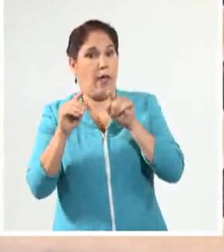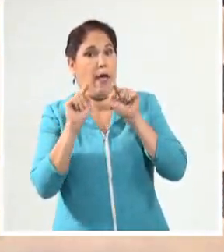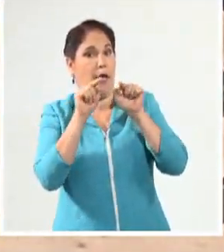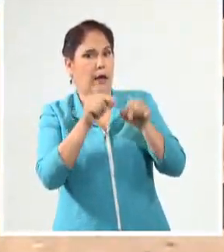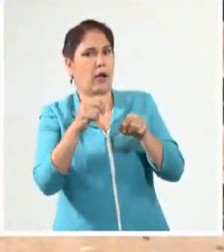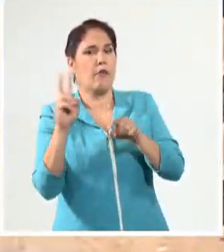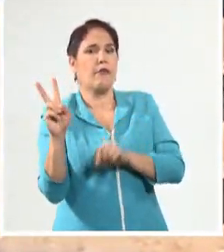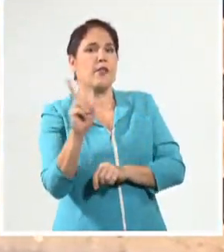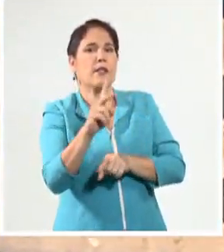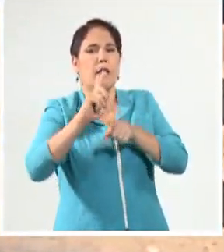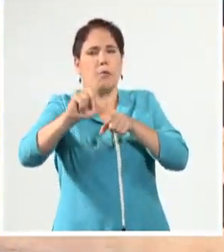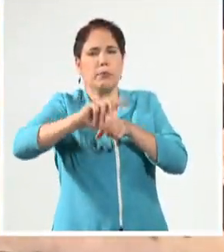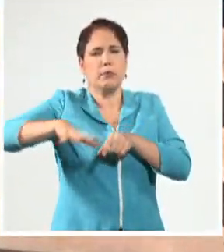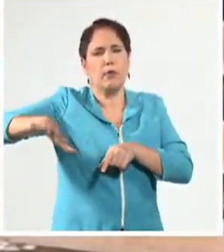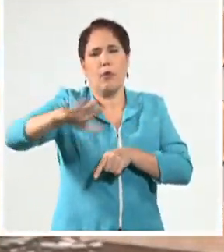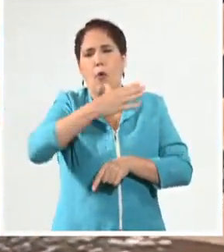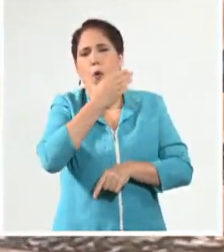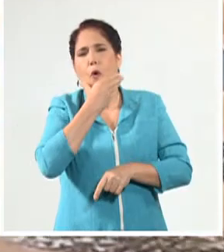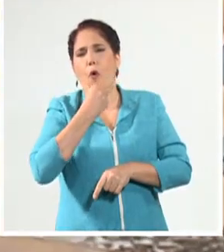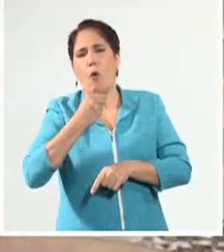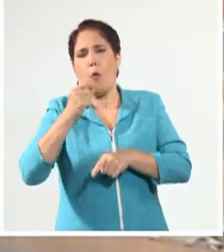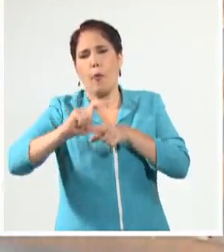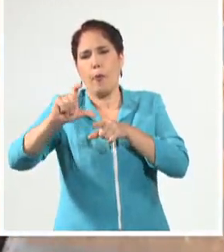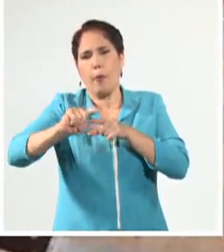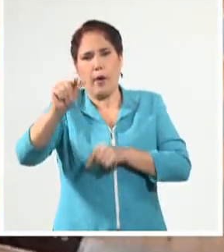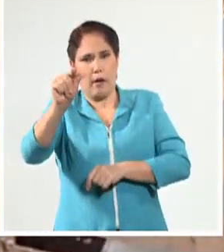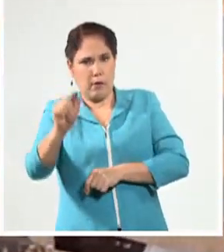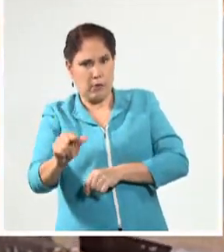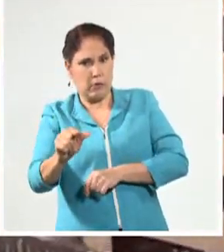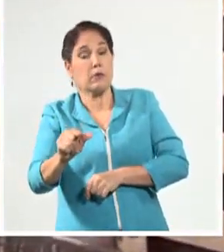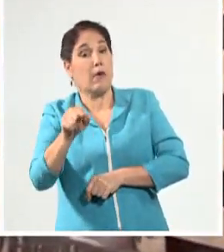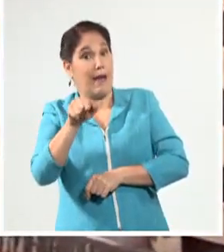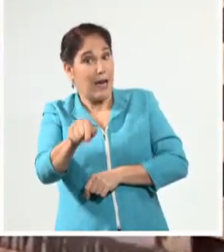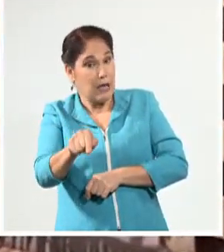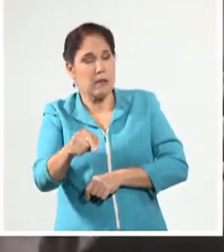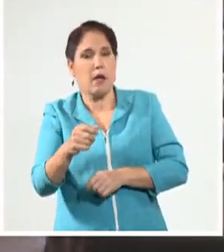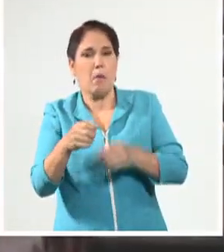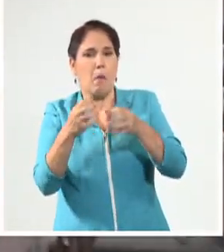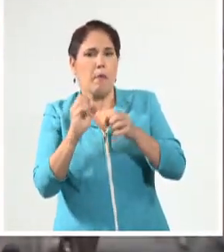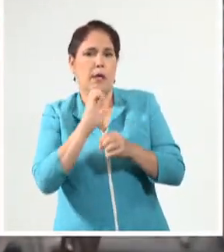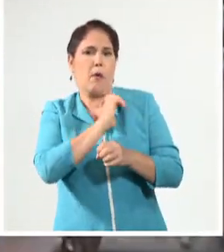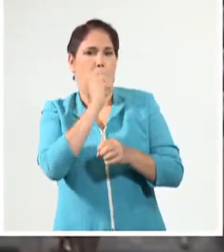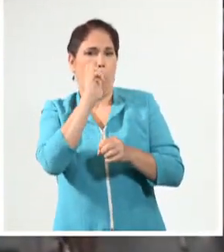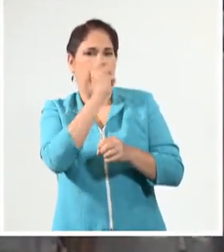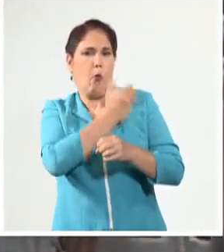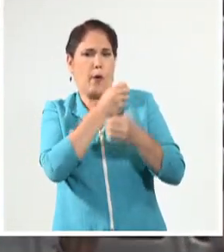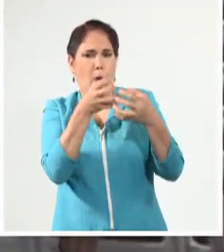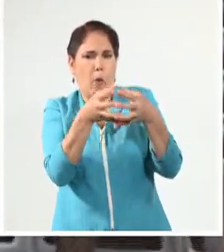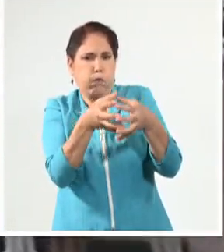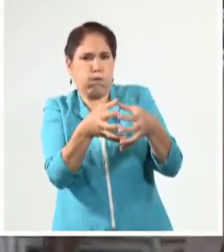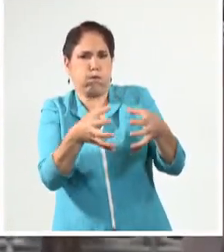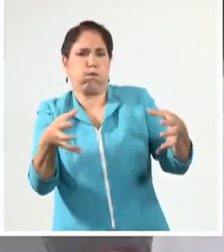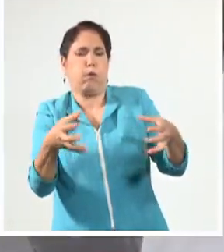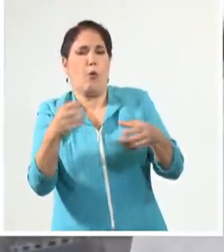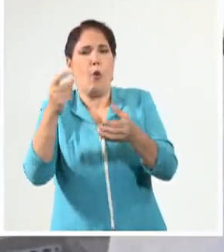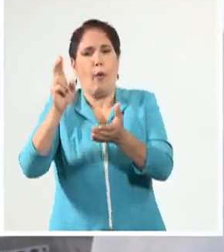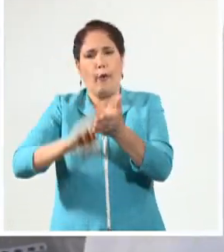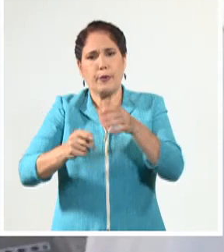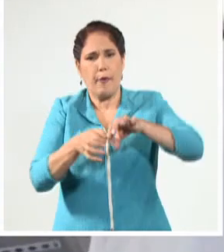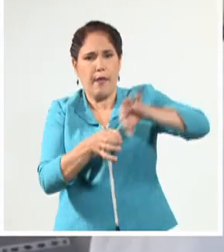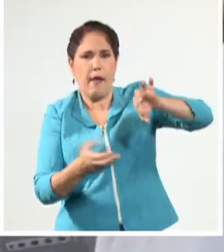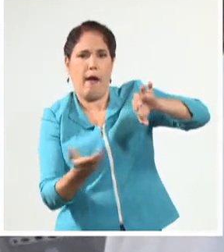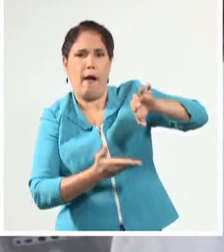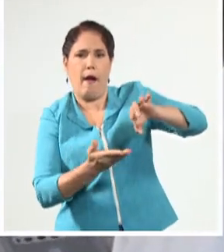visitó la finca del joven productor yusbelis rojas pérez quien se dedica a la cría de cerdos y a la siembra de cultivos varios y caña de azúcar como